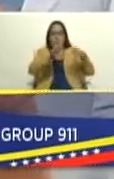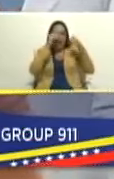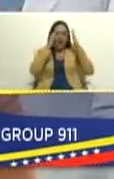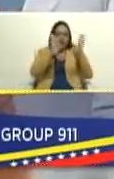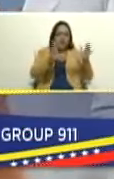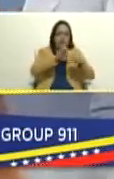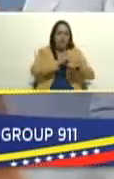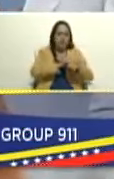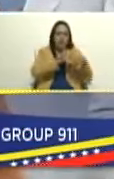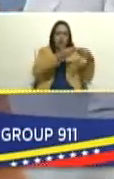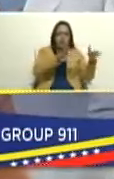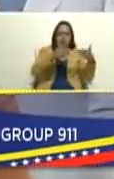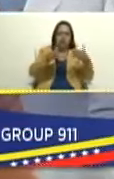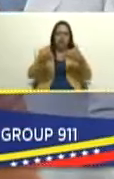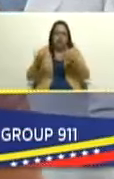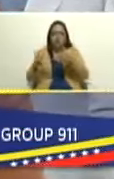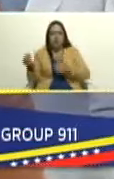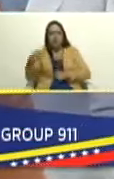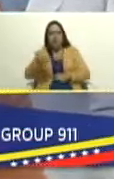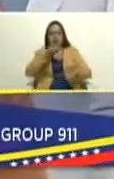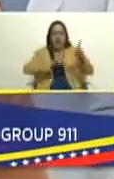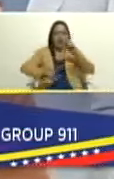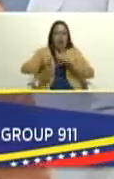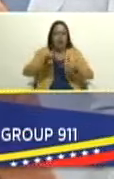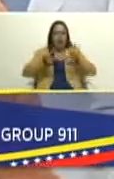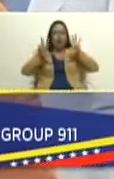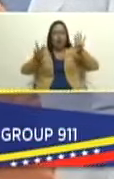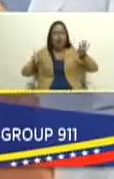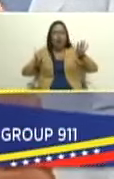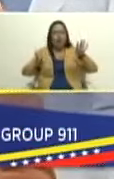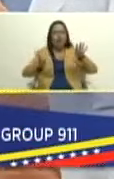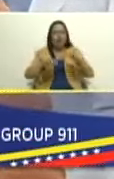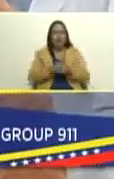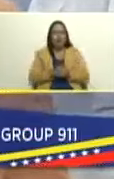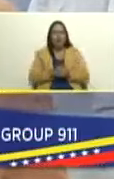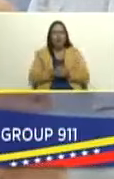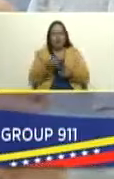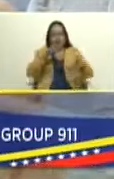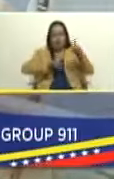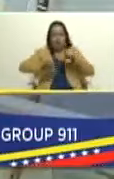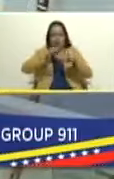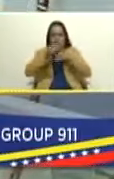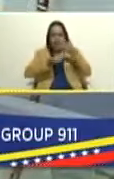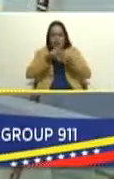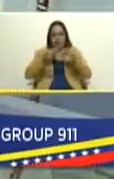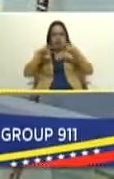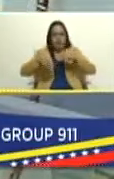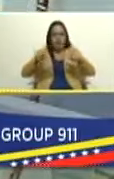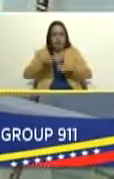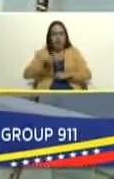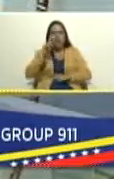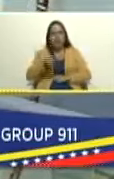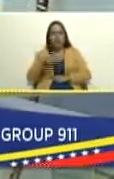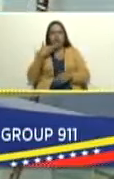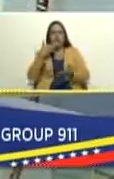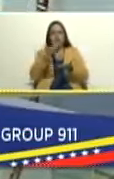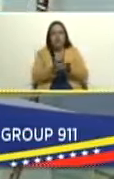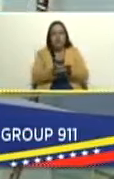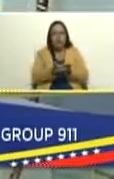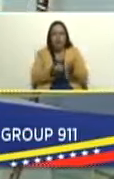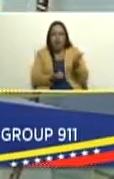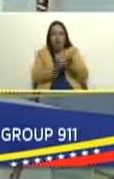médicos más laboratorio con 8 especialidades, y donde ellas solicitaron un crédito